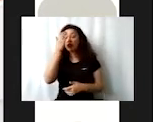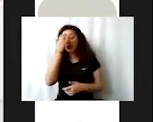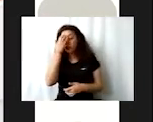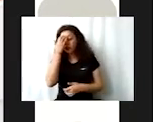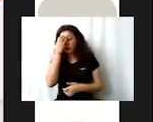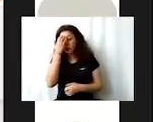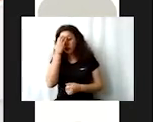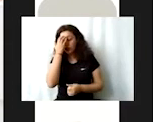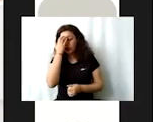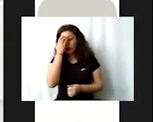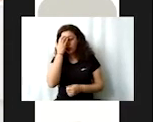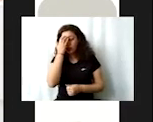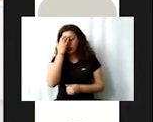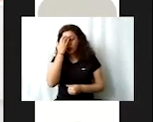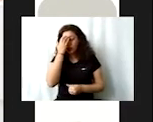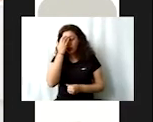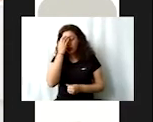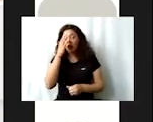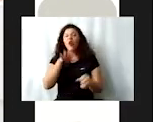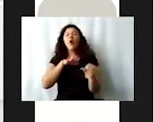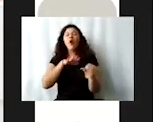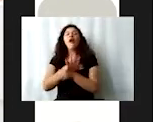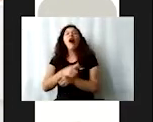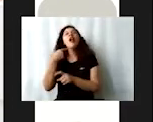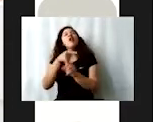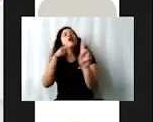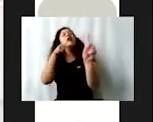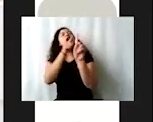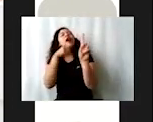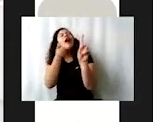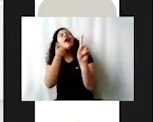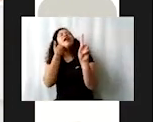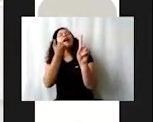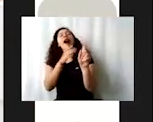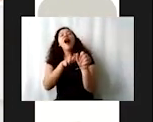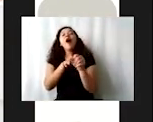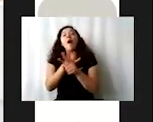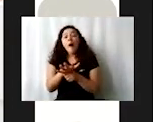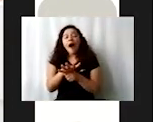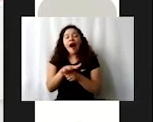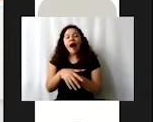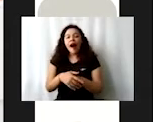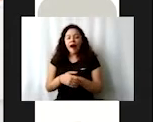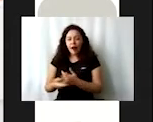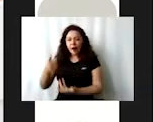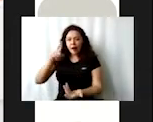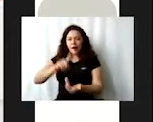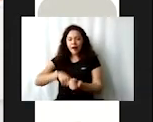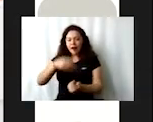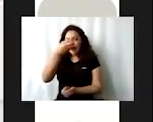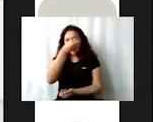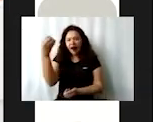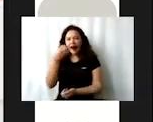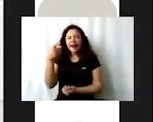serían esas expectativas que tiene tu organización, cuáles son las expectativas que pretendes